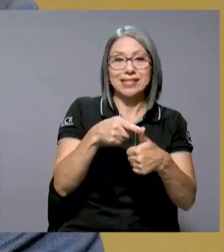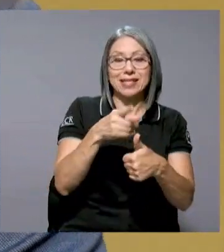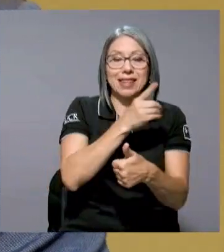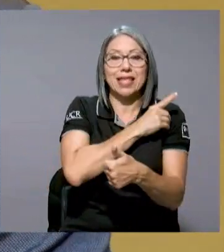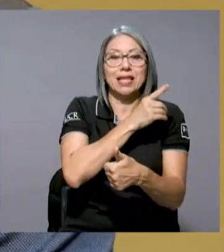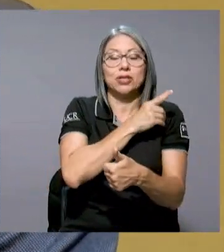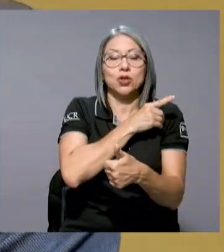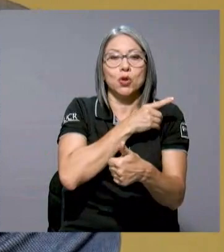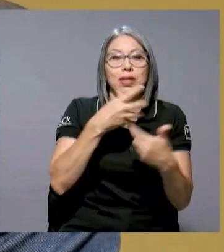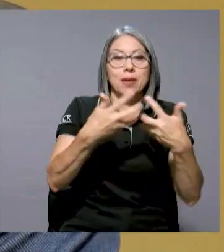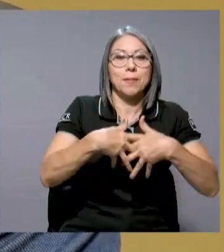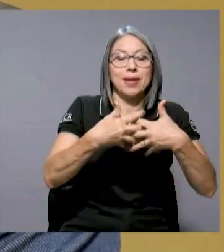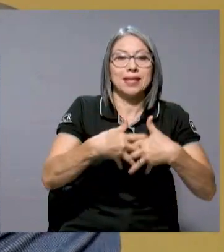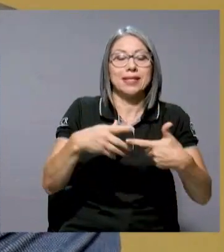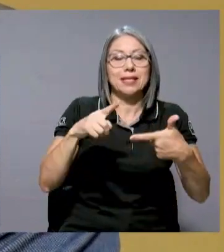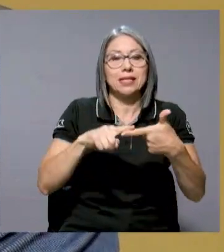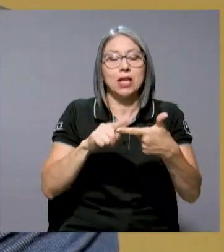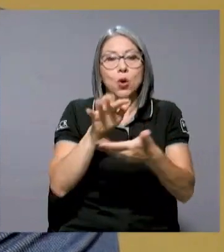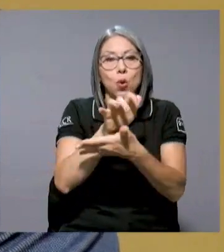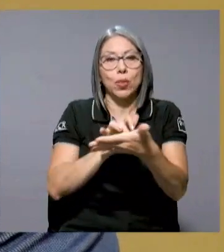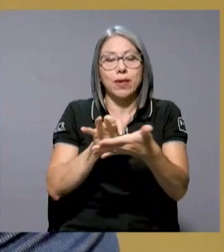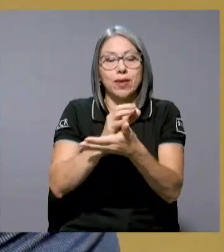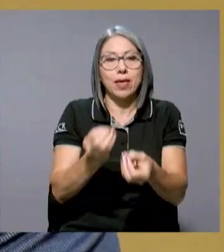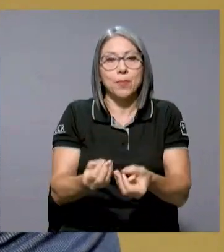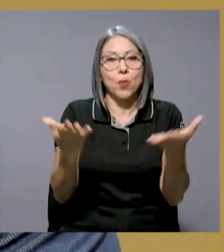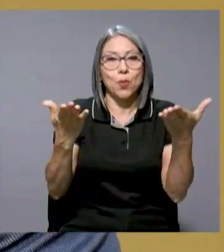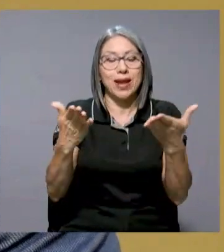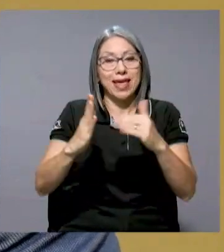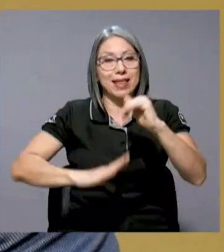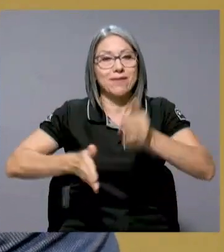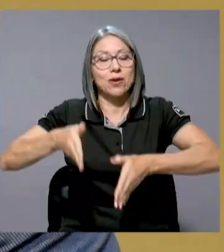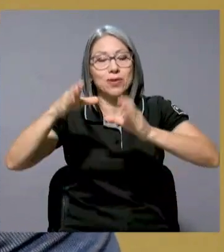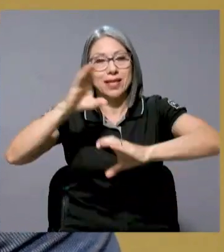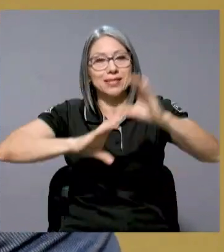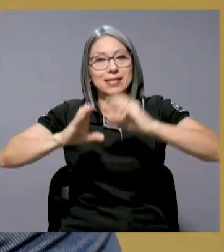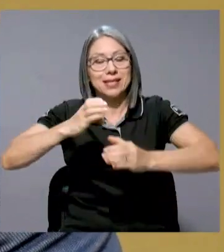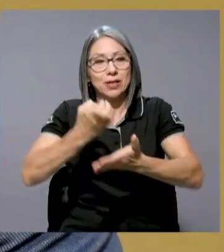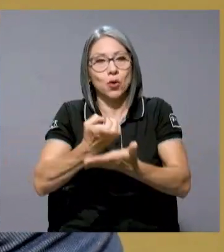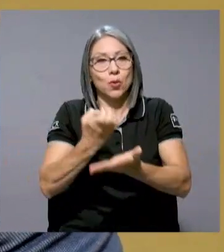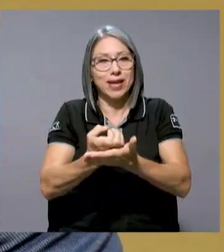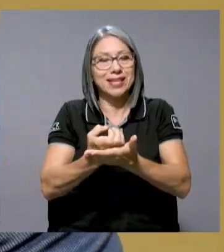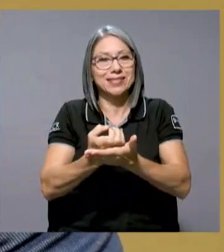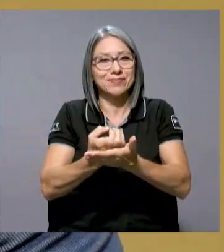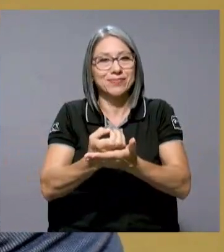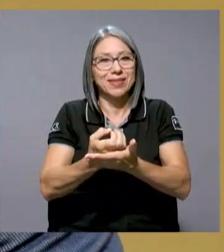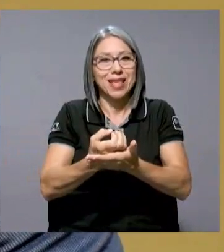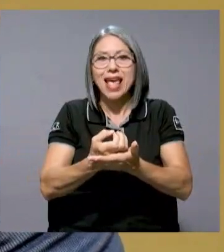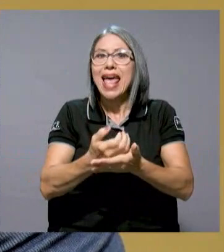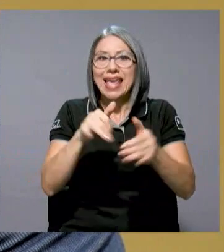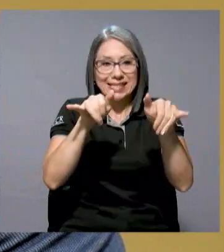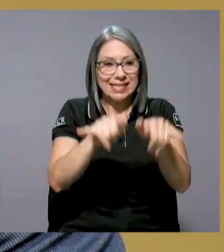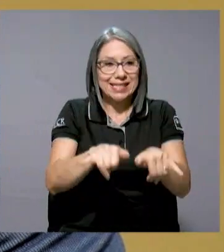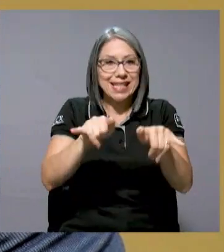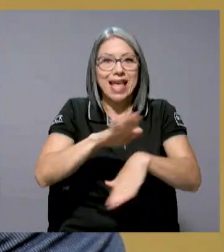Empresas, Contaduría Pública de la Facultad de Ciencias Económicas, tiene presencia en todas las sedes